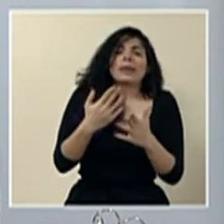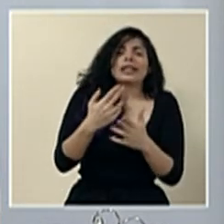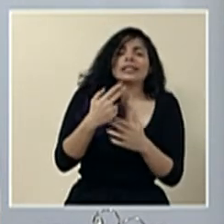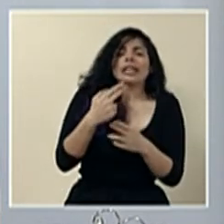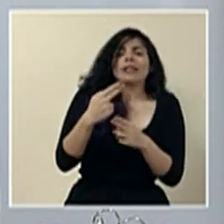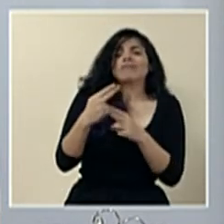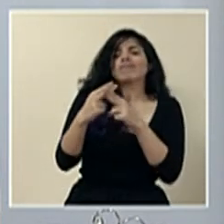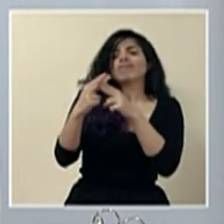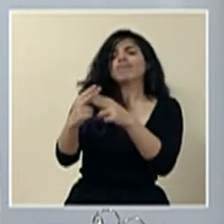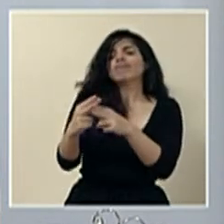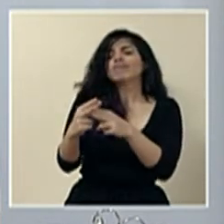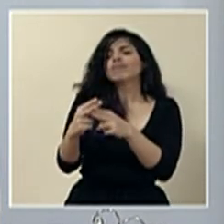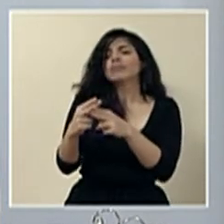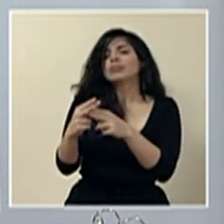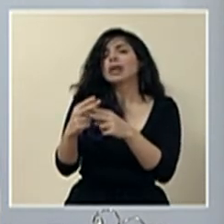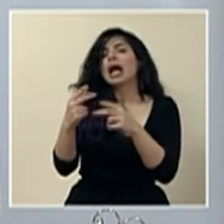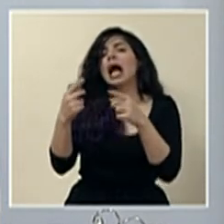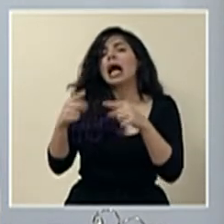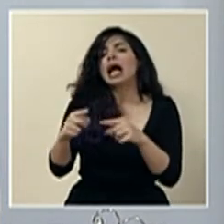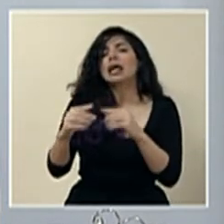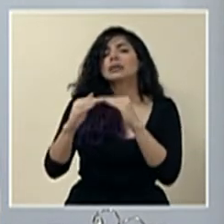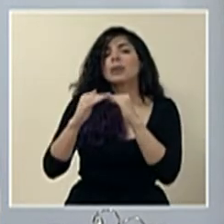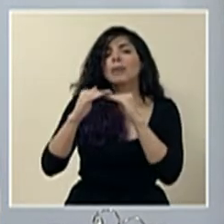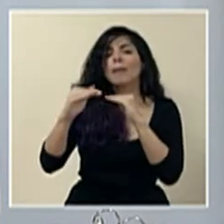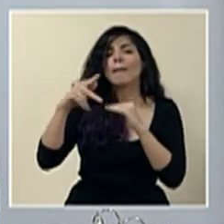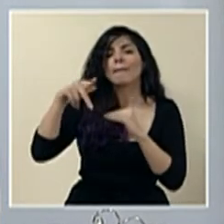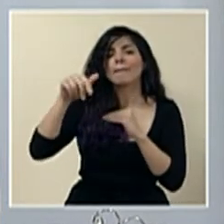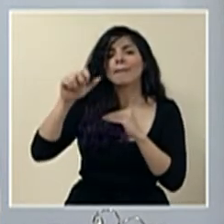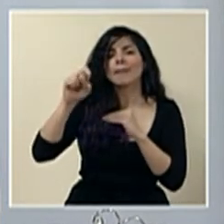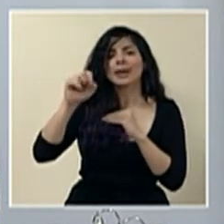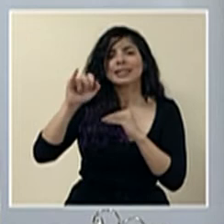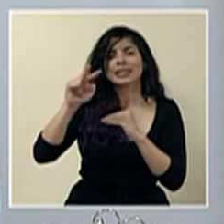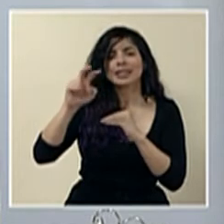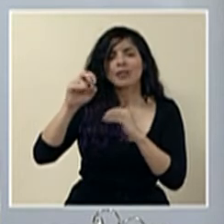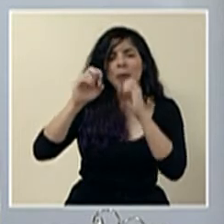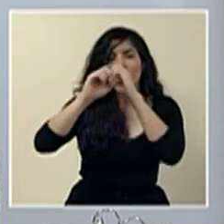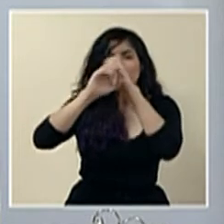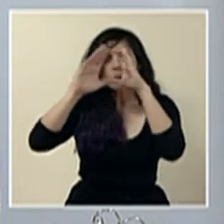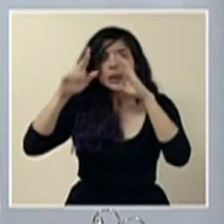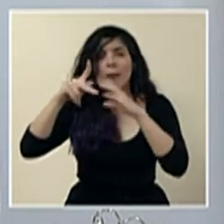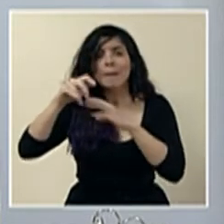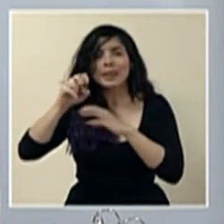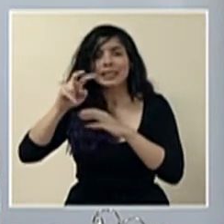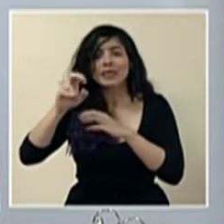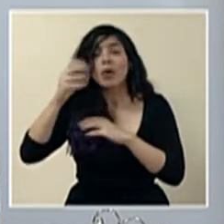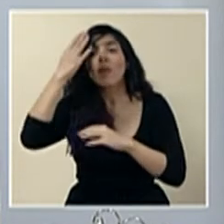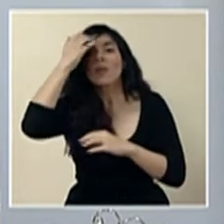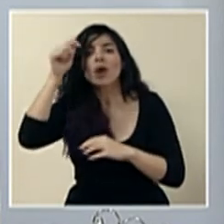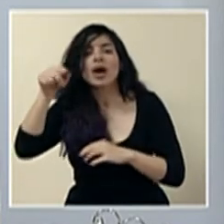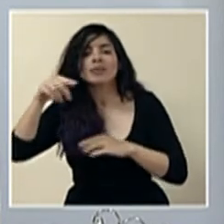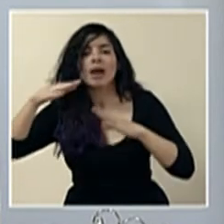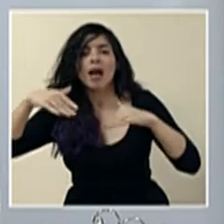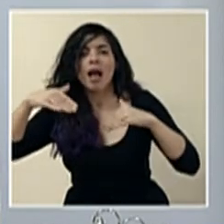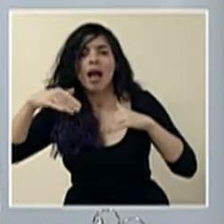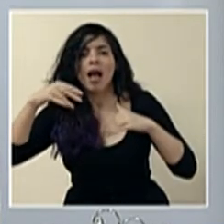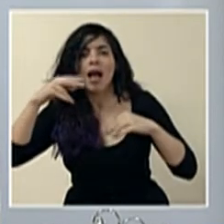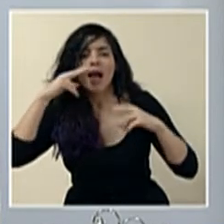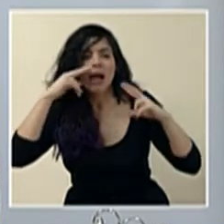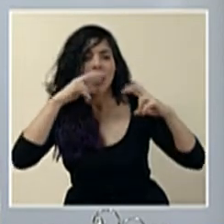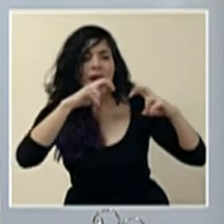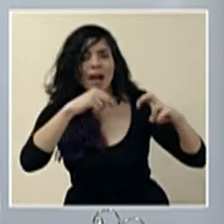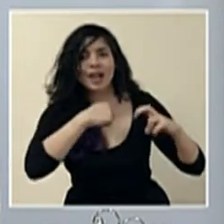el caso pasivo, las proyecciones pasivas, porque no toman en cuenta las medidas que acabo de